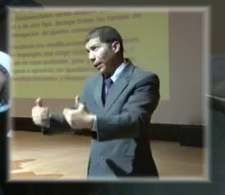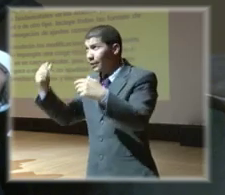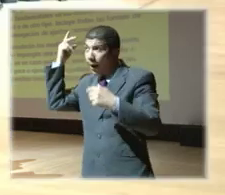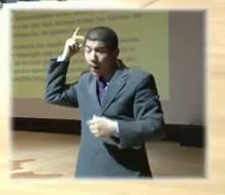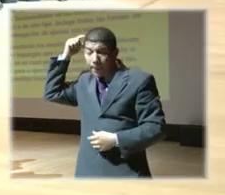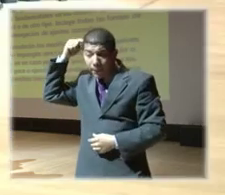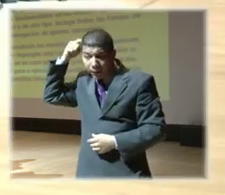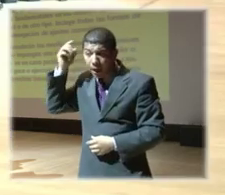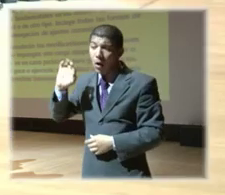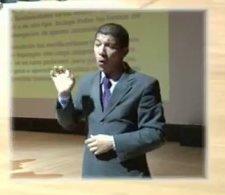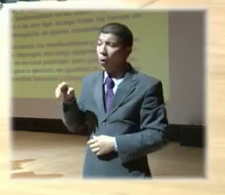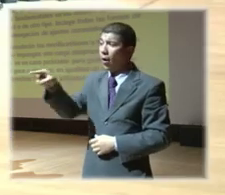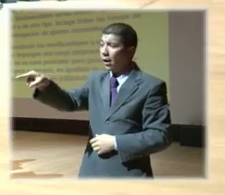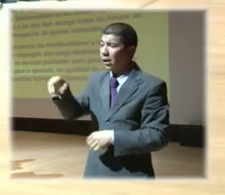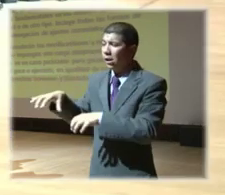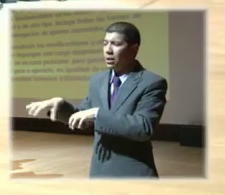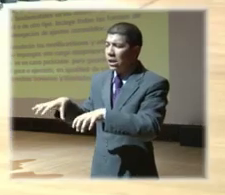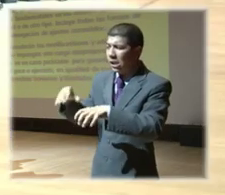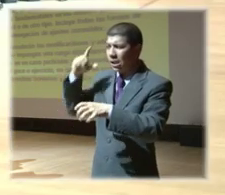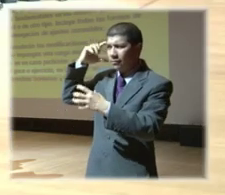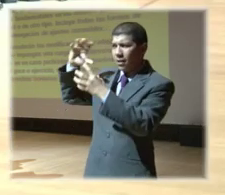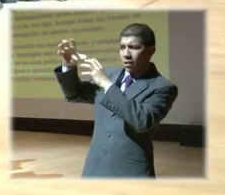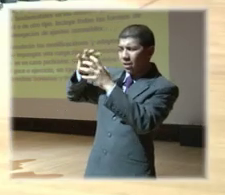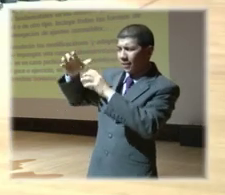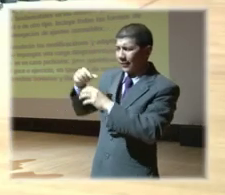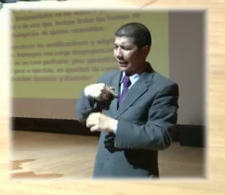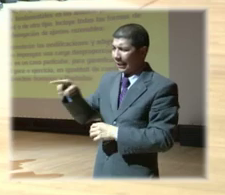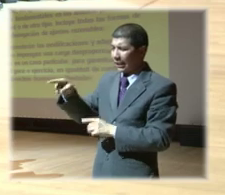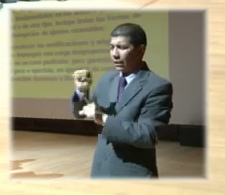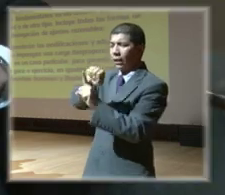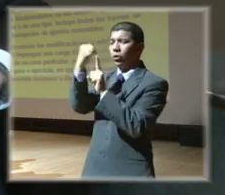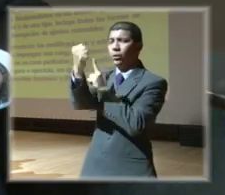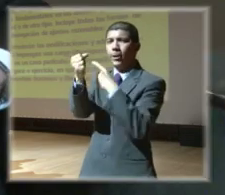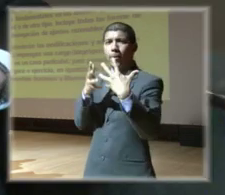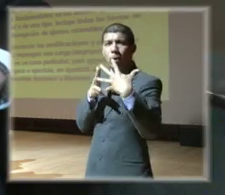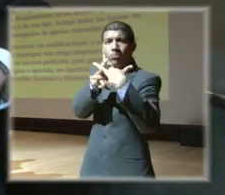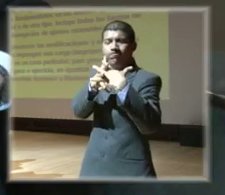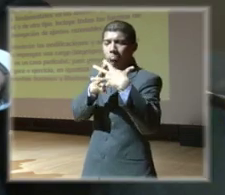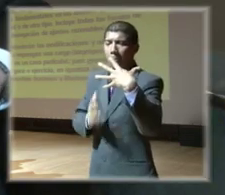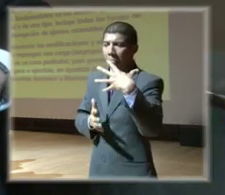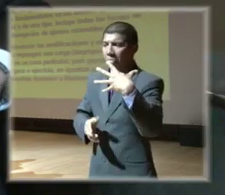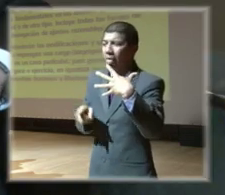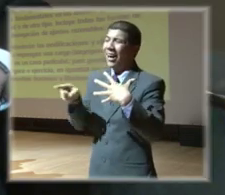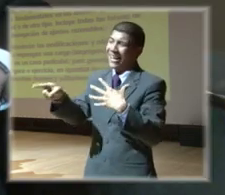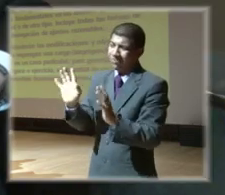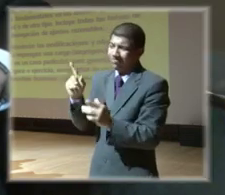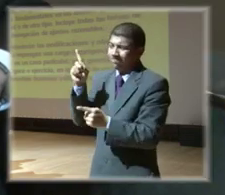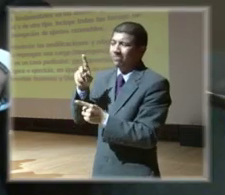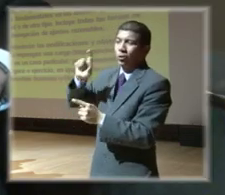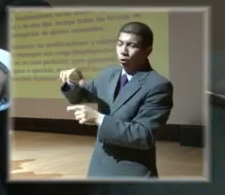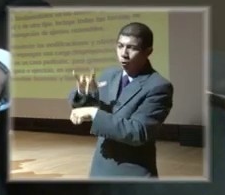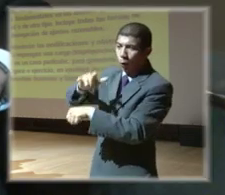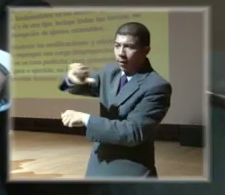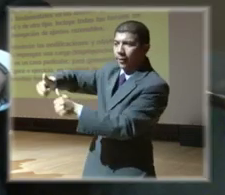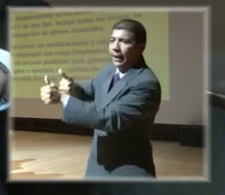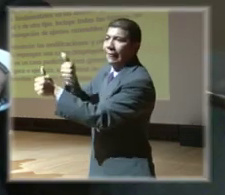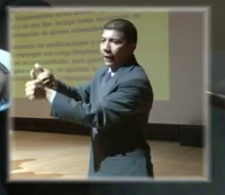adopte conductas que la inhabiliten para su normal desempeño en la sociedad. Claramente, en la práctica, las sentencias